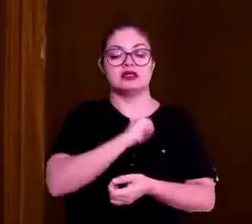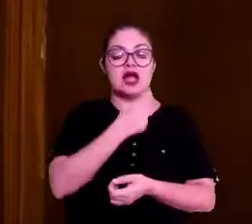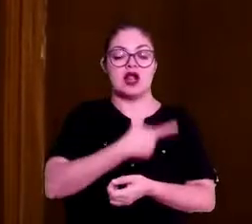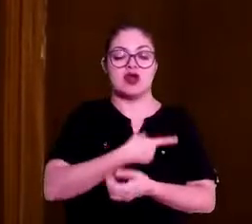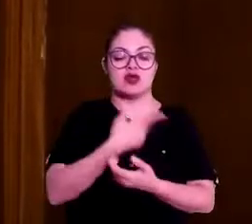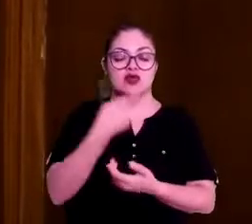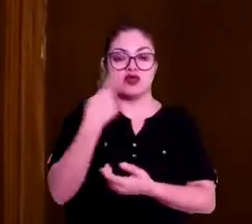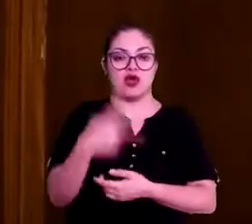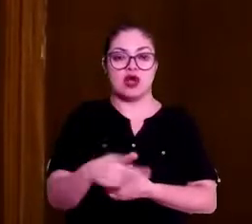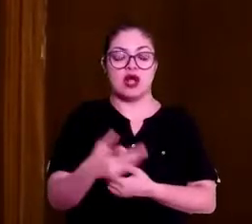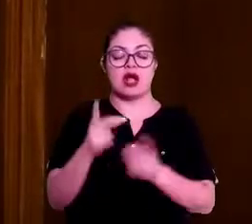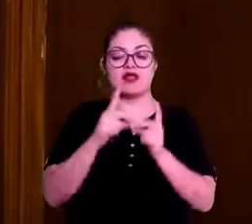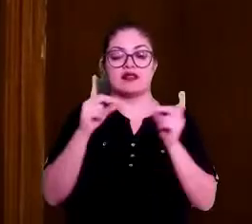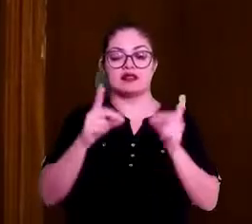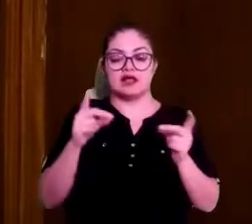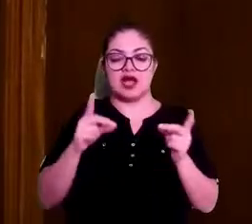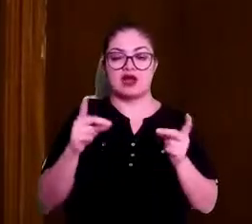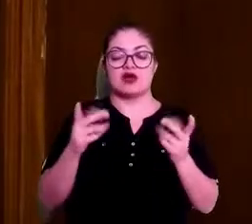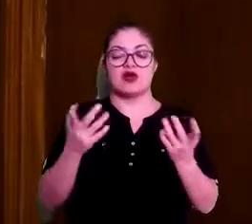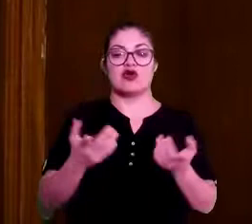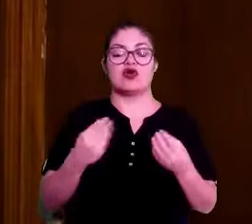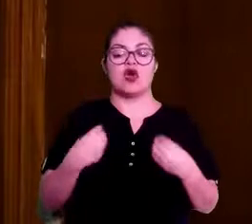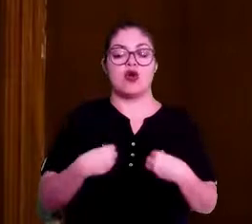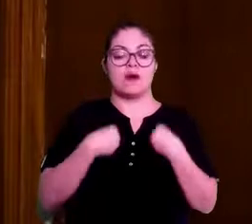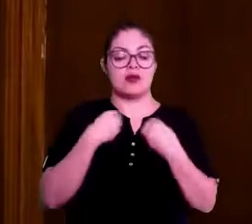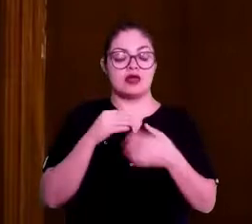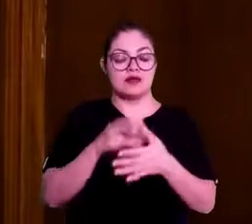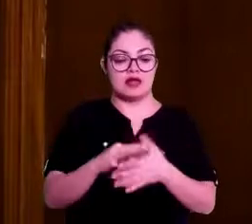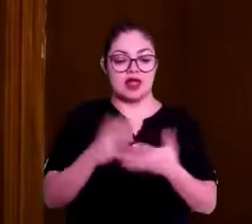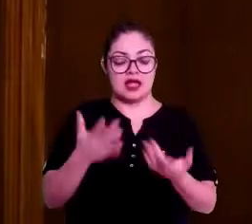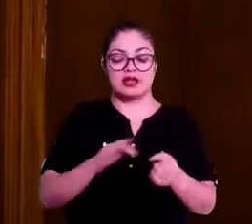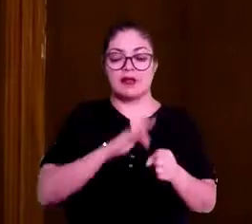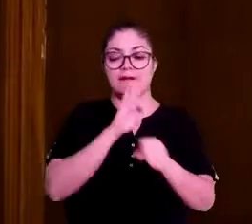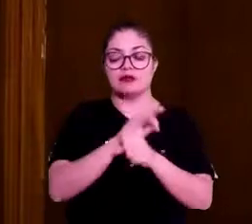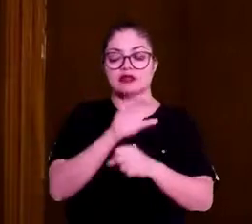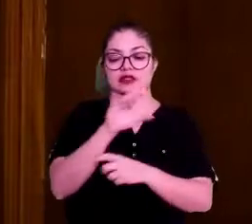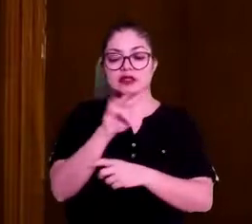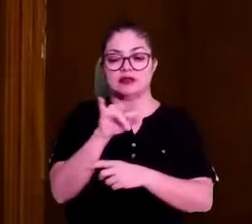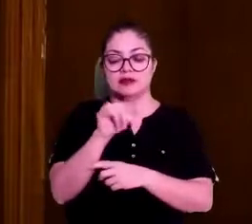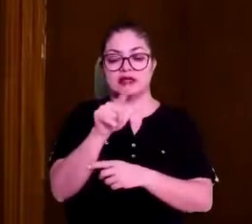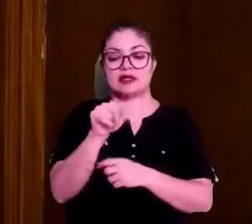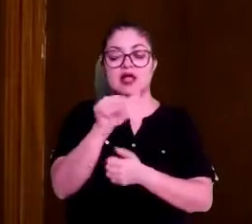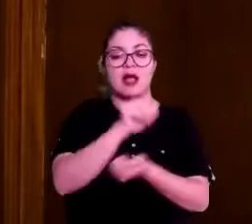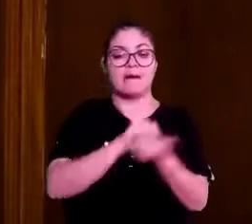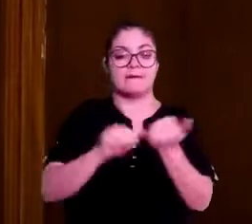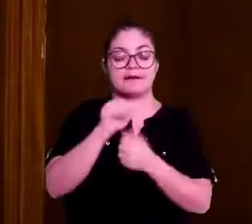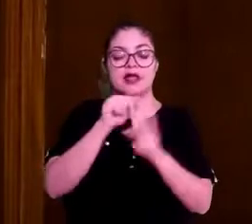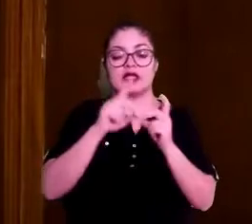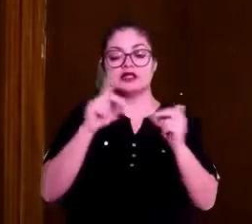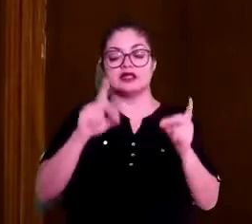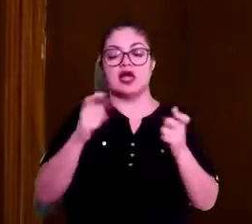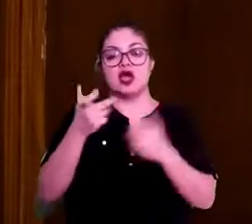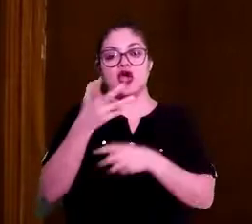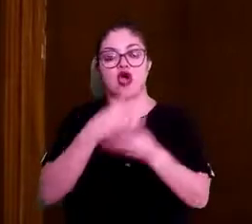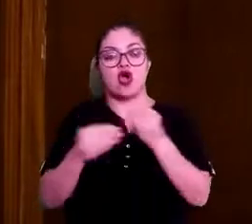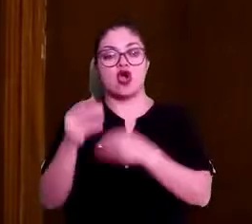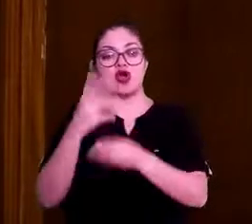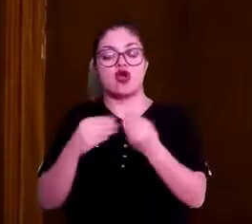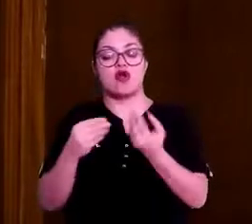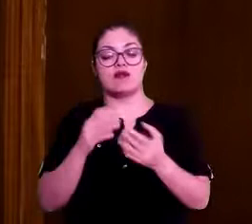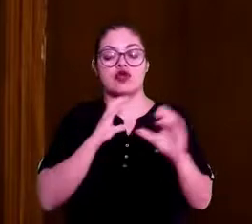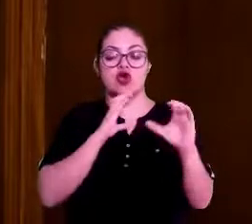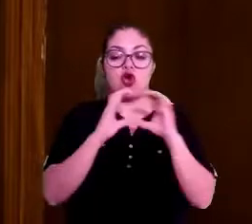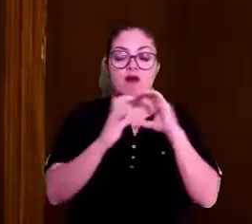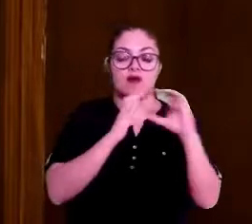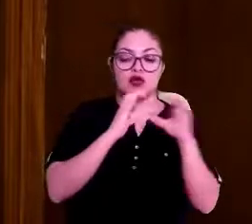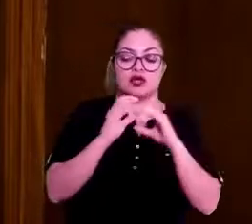local, desarrollo urbano, de vivienda, de protección civil, medio ambiente, desarrollo económico,